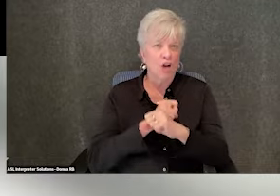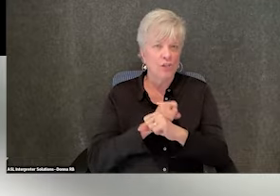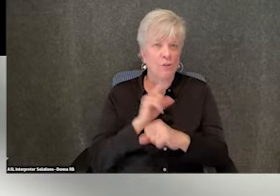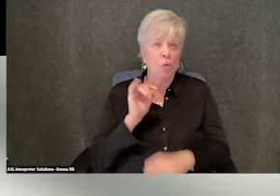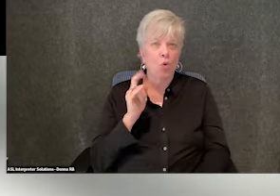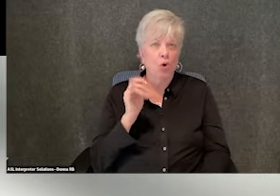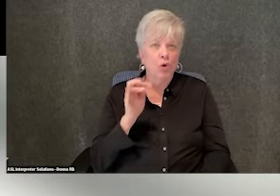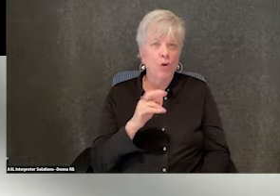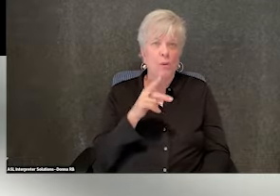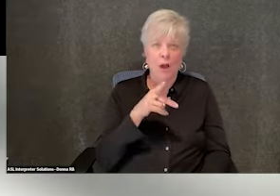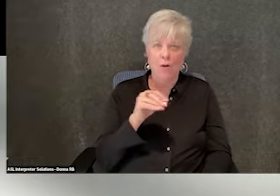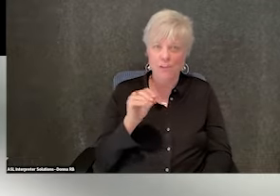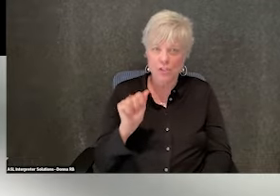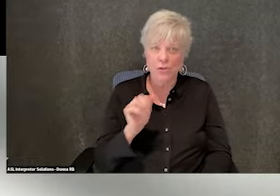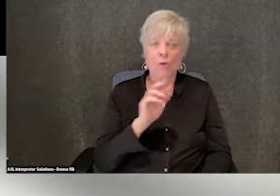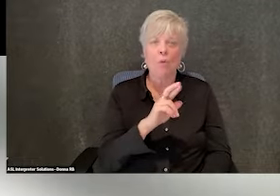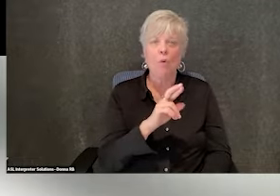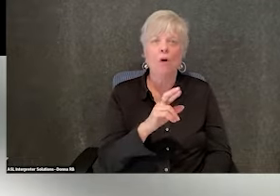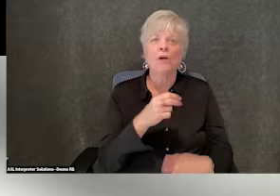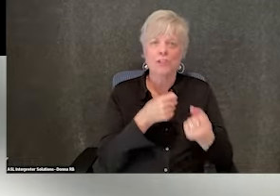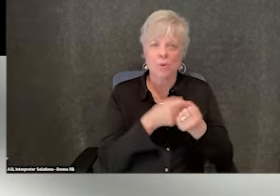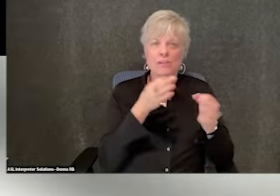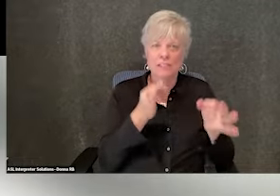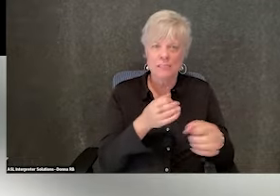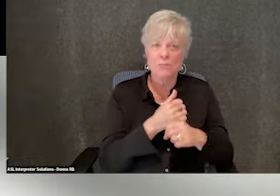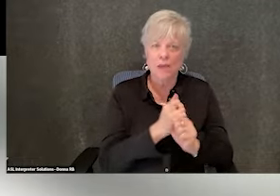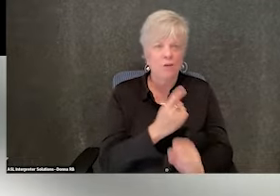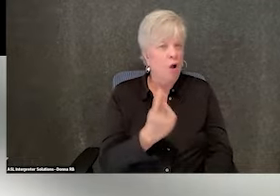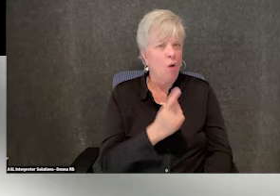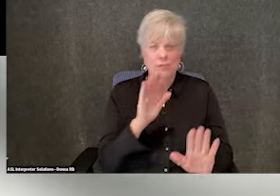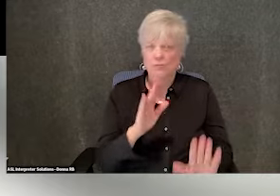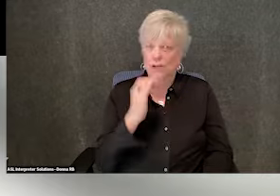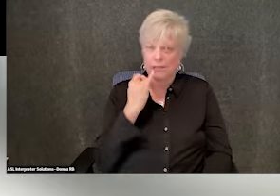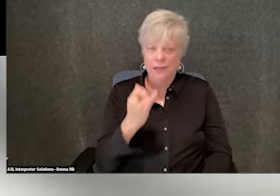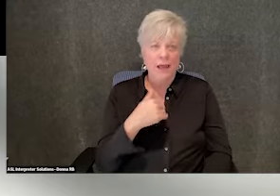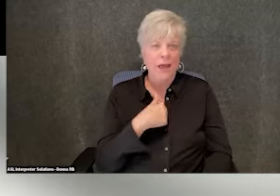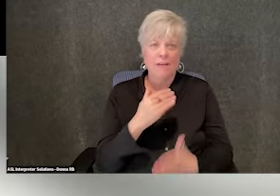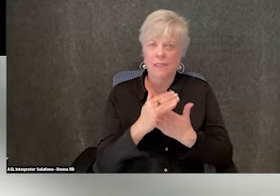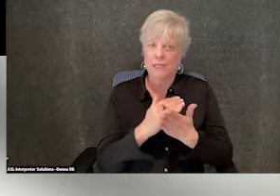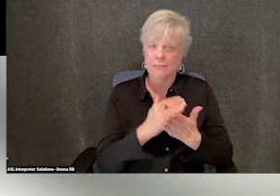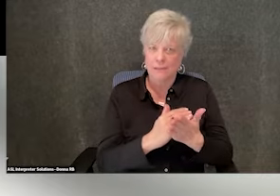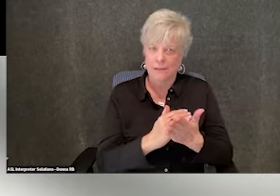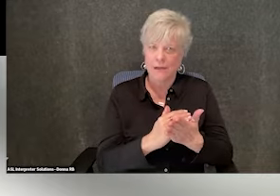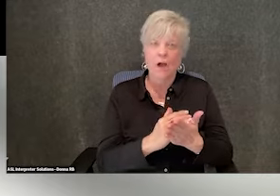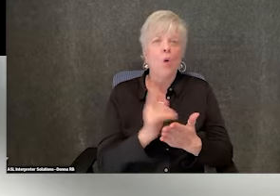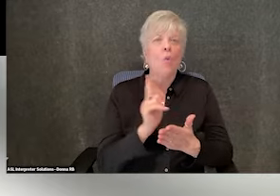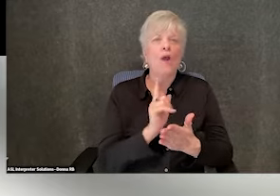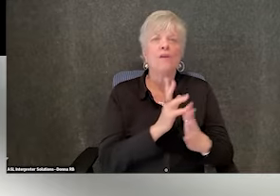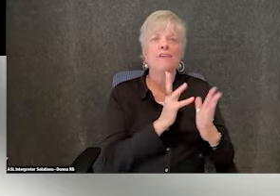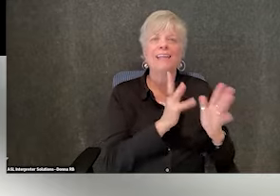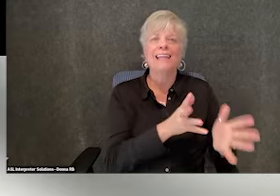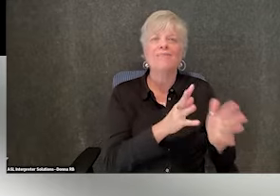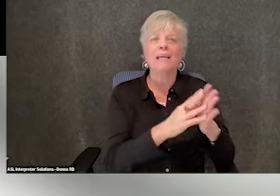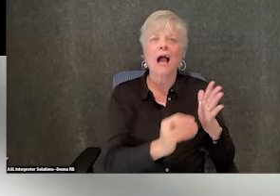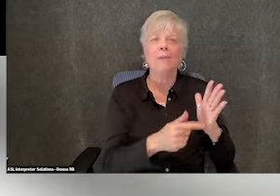al doctor. Si uno tiene un poder notarial o un acuerdo de toma de decisiones